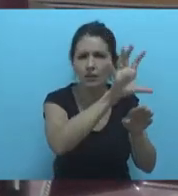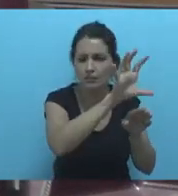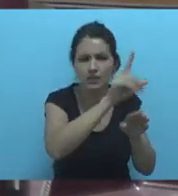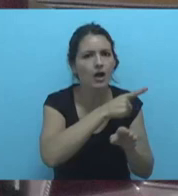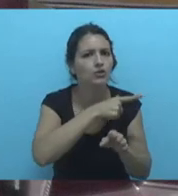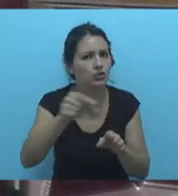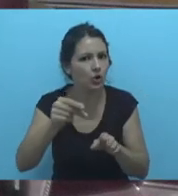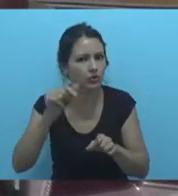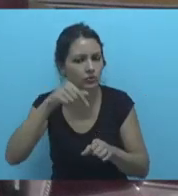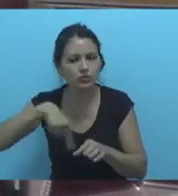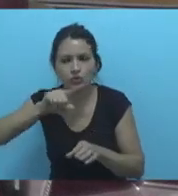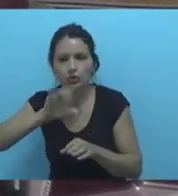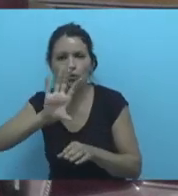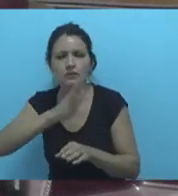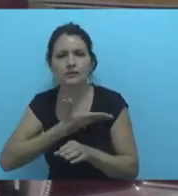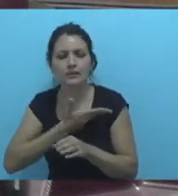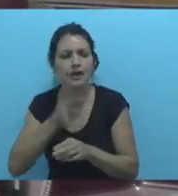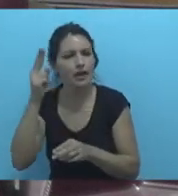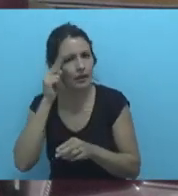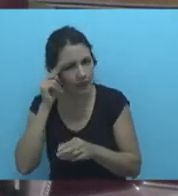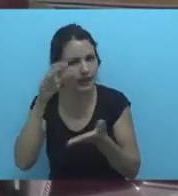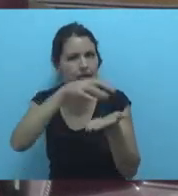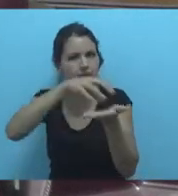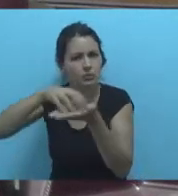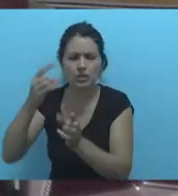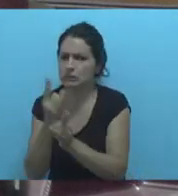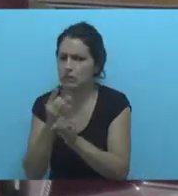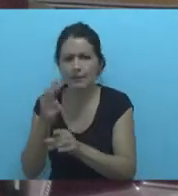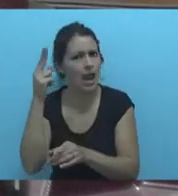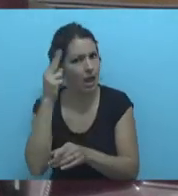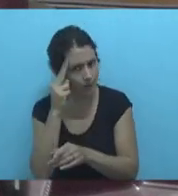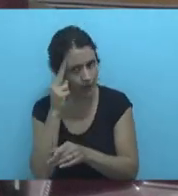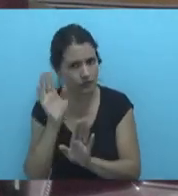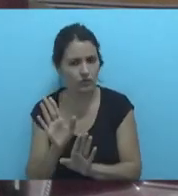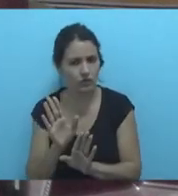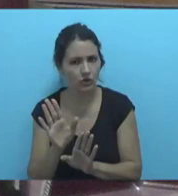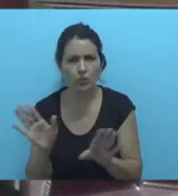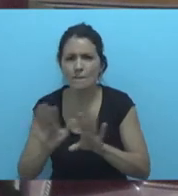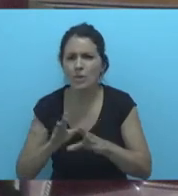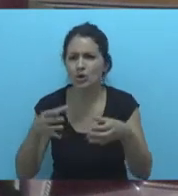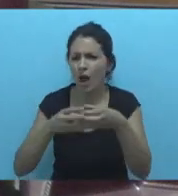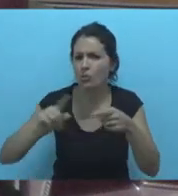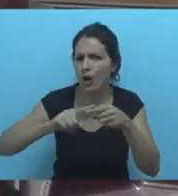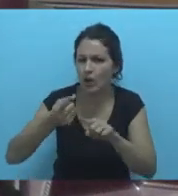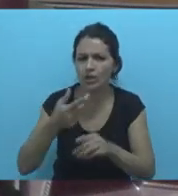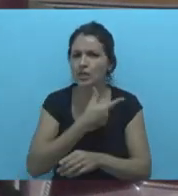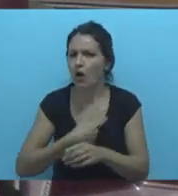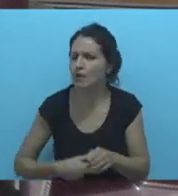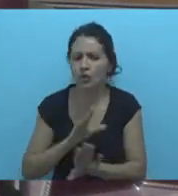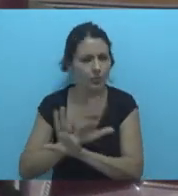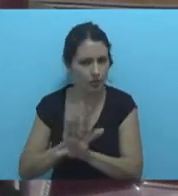una provincia donde el respeto a las instituciones siempre fueron una prioridad, sin importar el partido político que ha